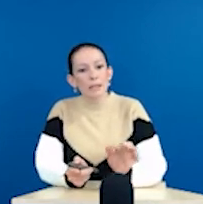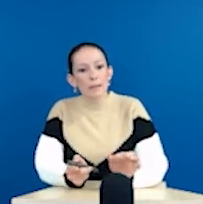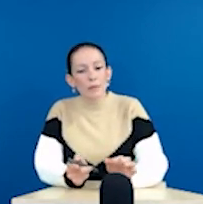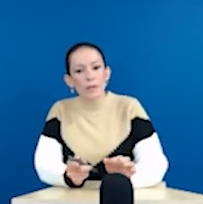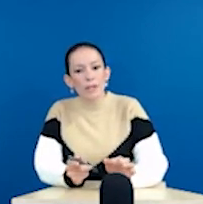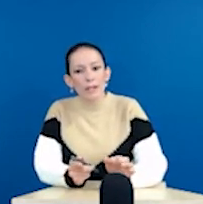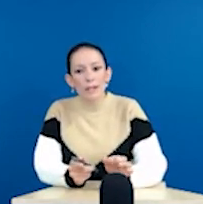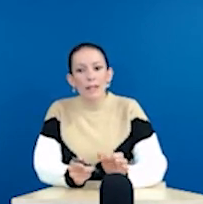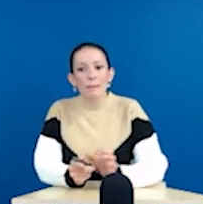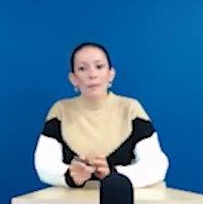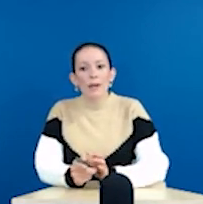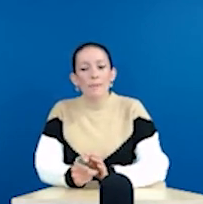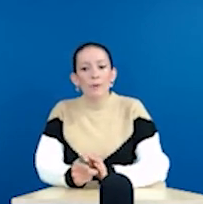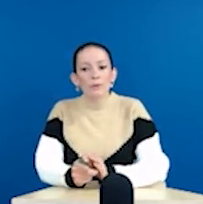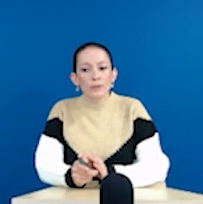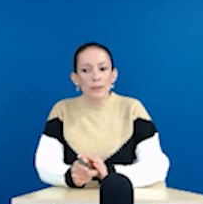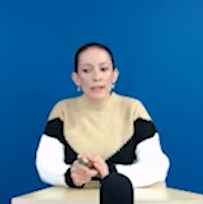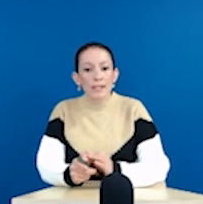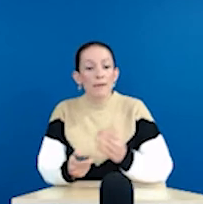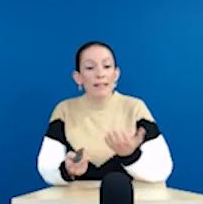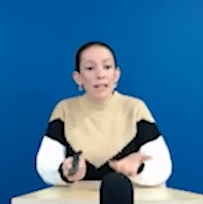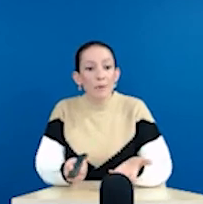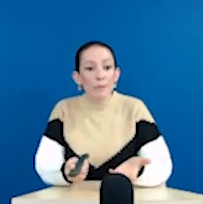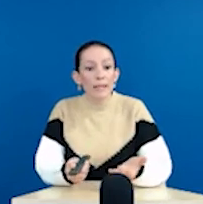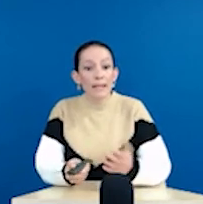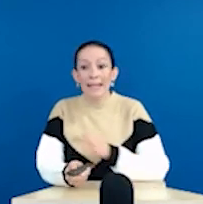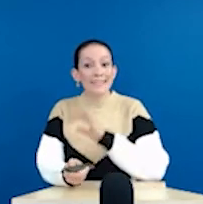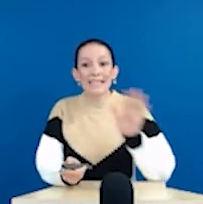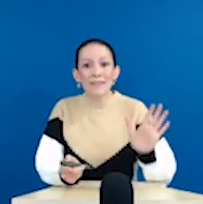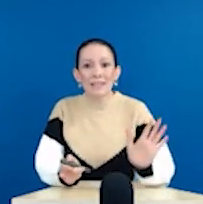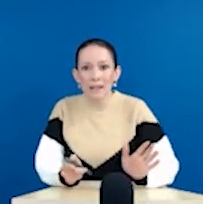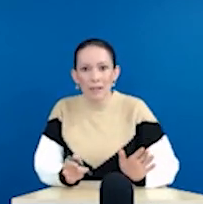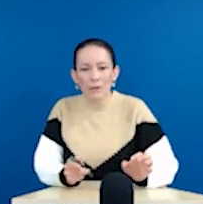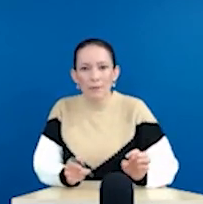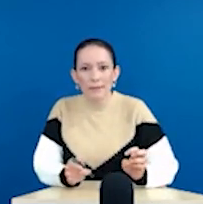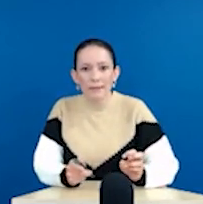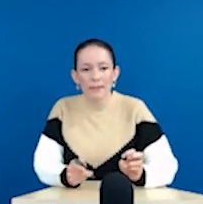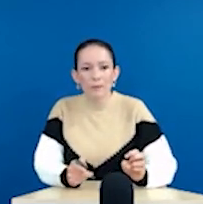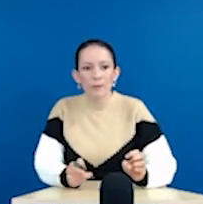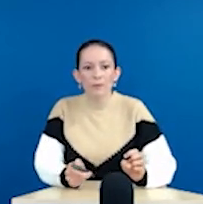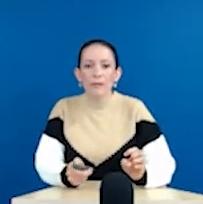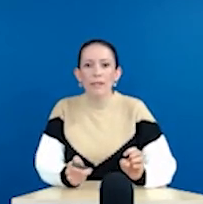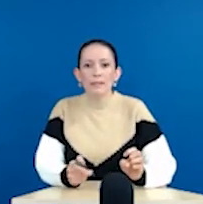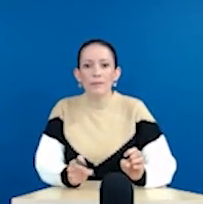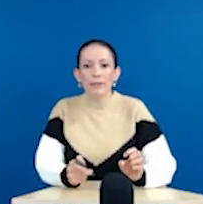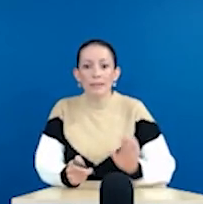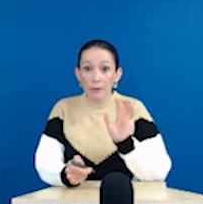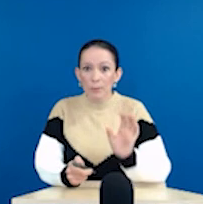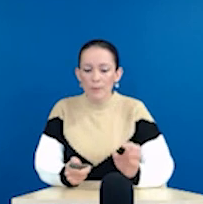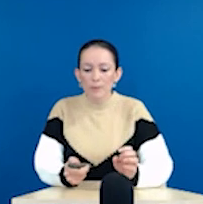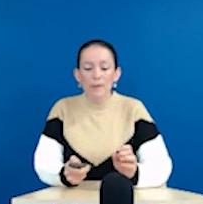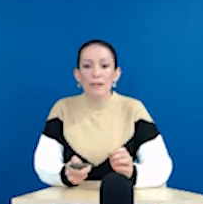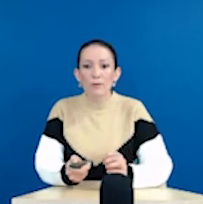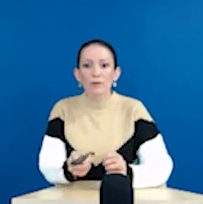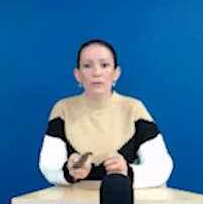toxicidad hematológica la podamos llevar de la mejor manera. Es inevitable que a un paciente de nosotros se le bajen las defensas,